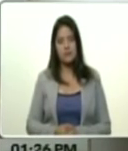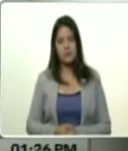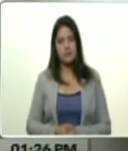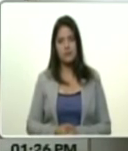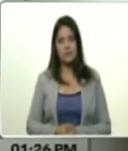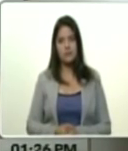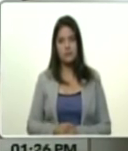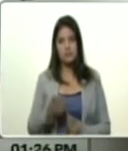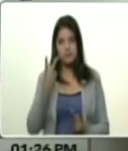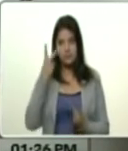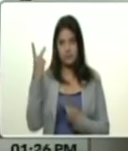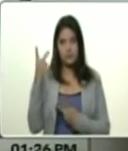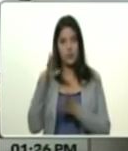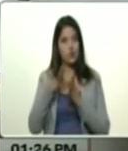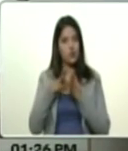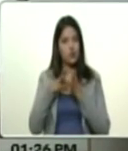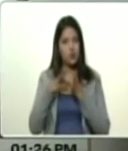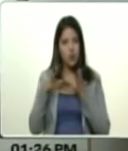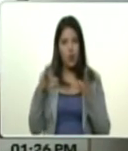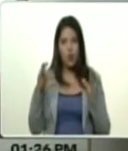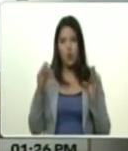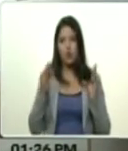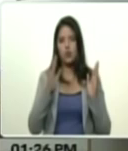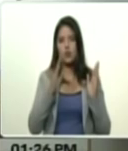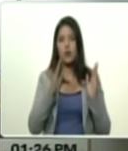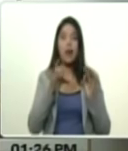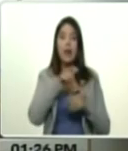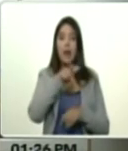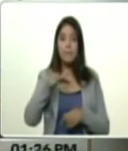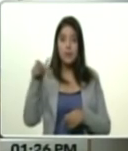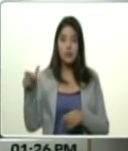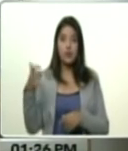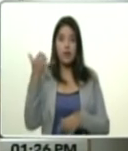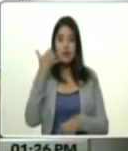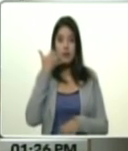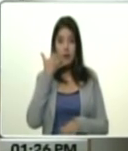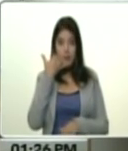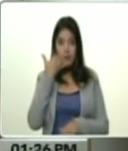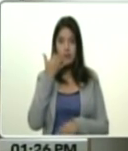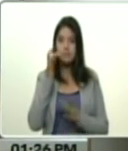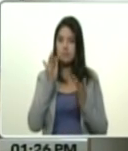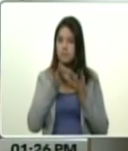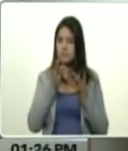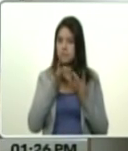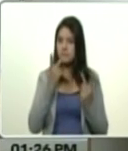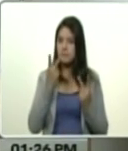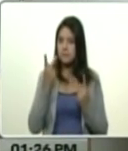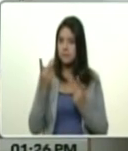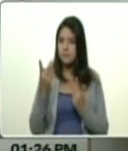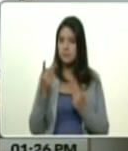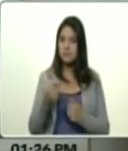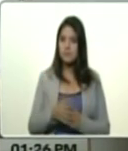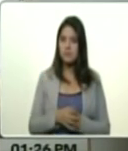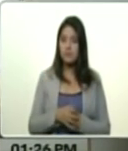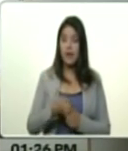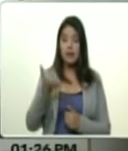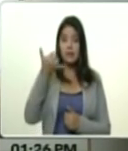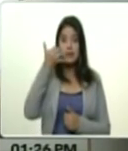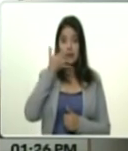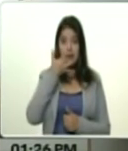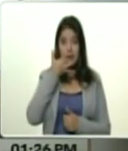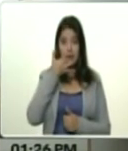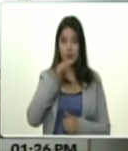Tenemos aquí toda la relación de nuestros especialistas en telefonía, donde vinculan a el teléfono portado